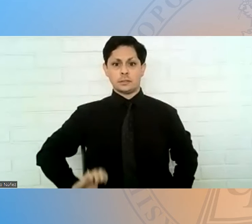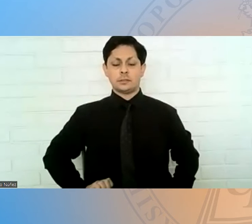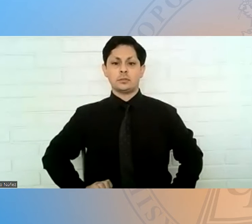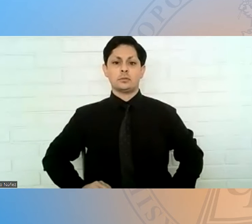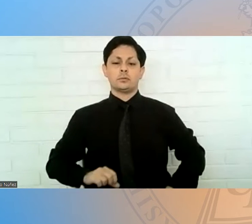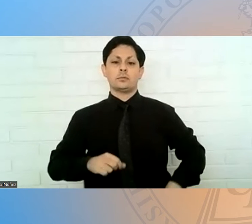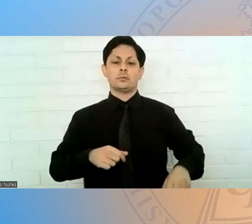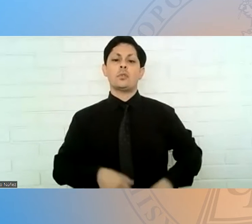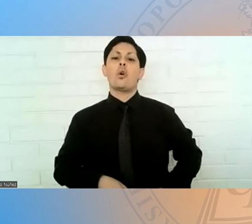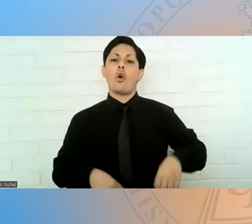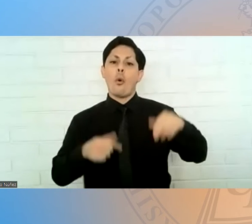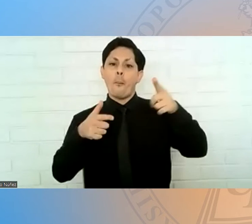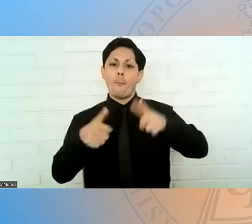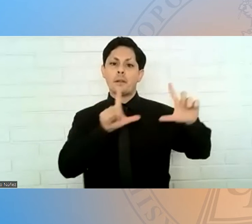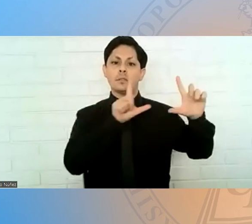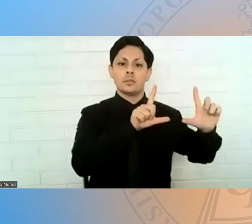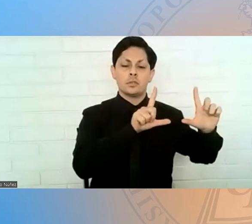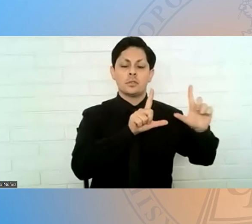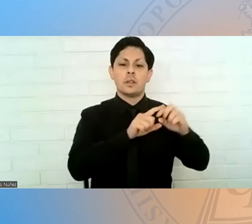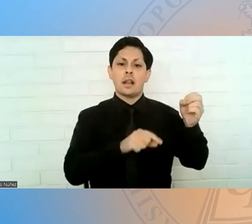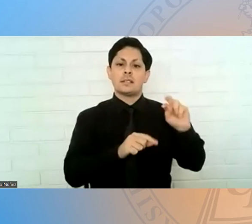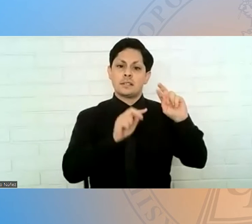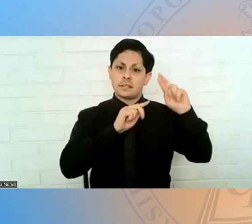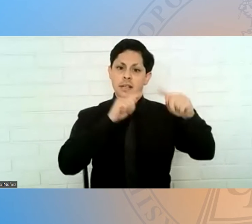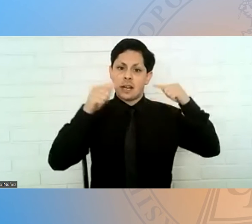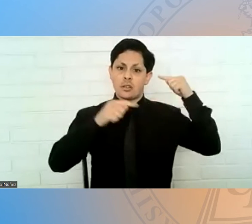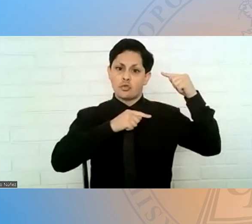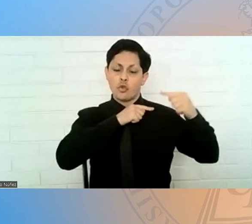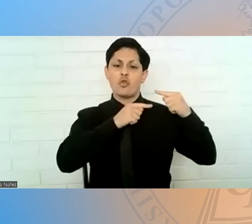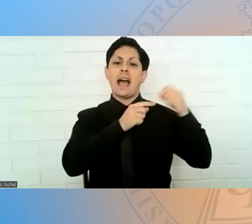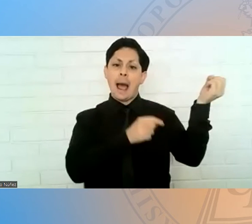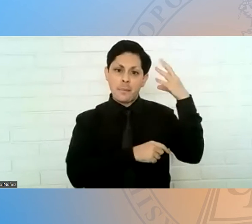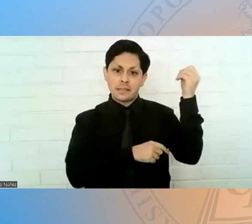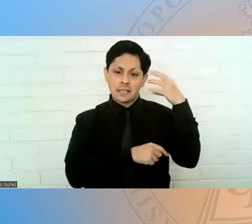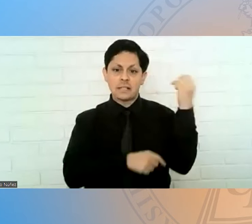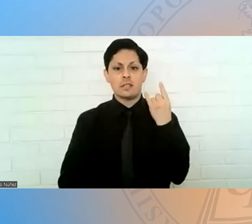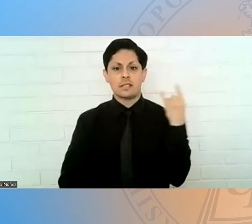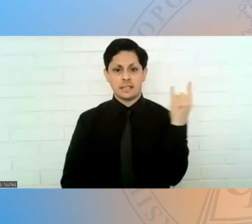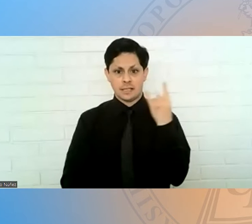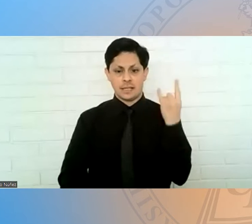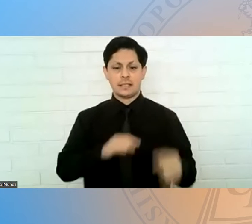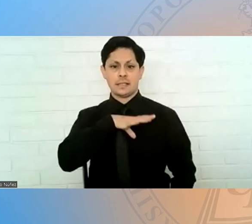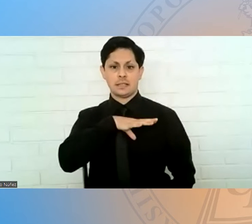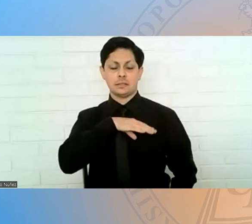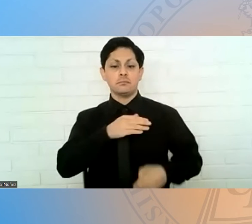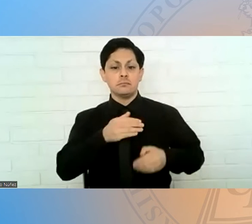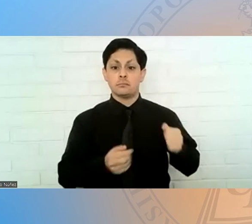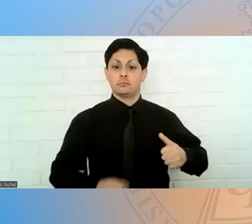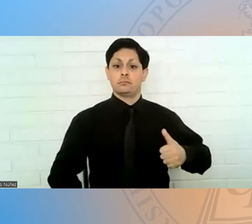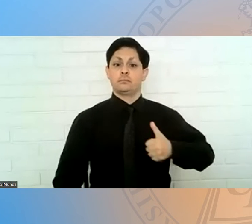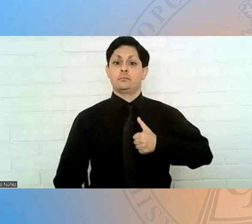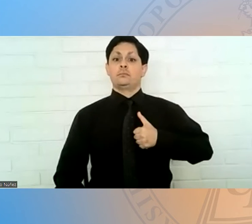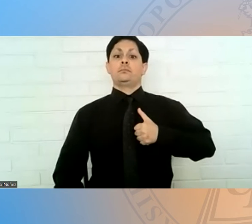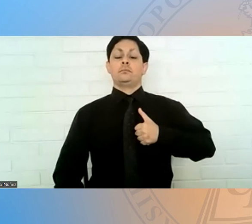en trastornos de aprendizaje de la Universidad de Chile. Ejerció como ayudante dentro de